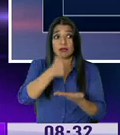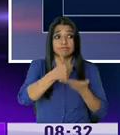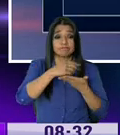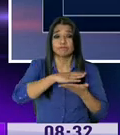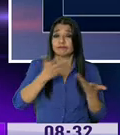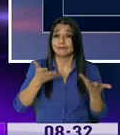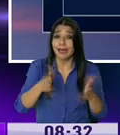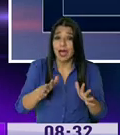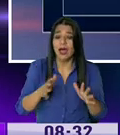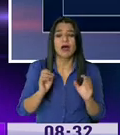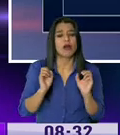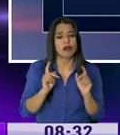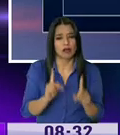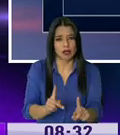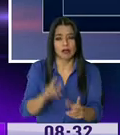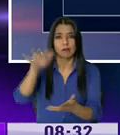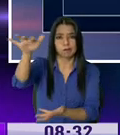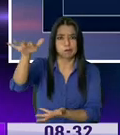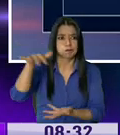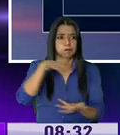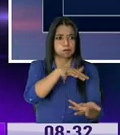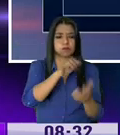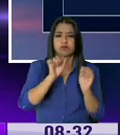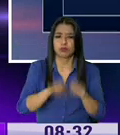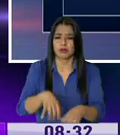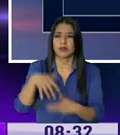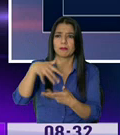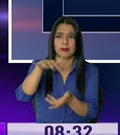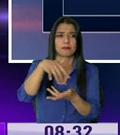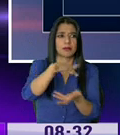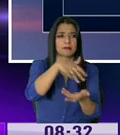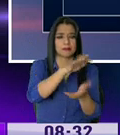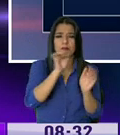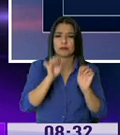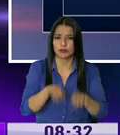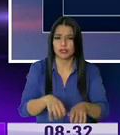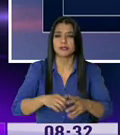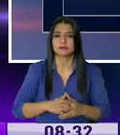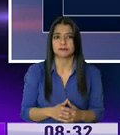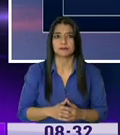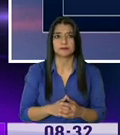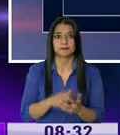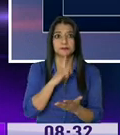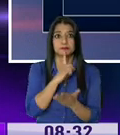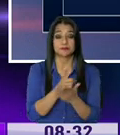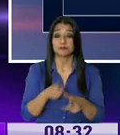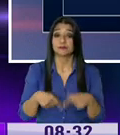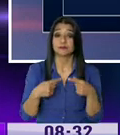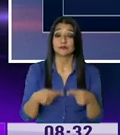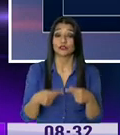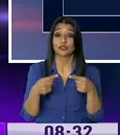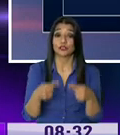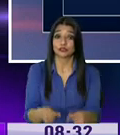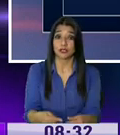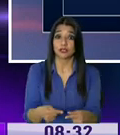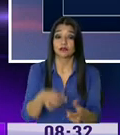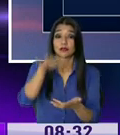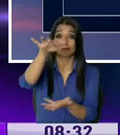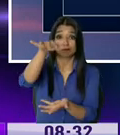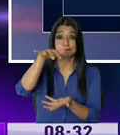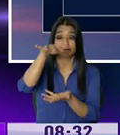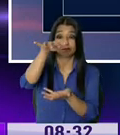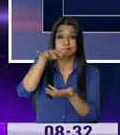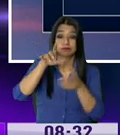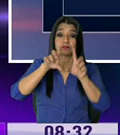hemos recibido mucha donación, sabemos que podemos llegar a mucha sí, más gente. La verdad que sí, con lo que día a día va entregándose la